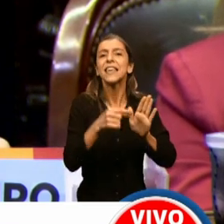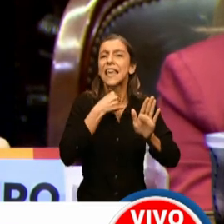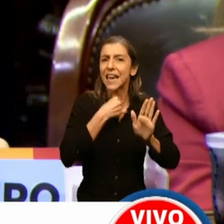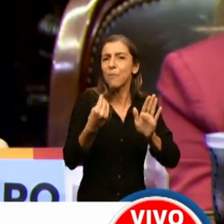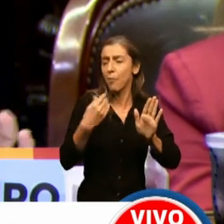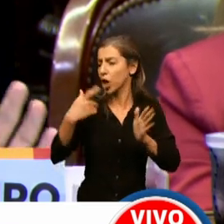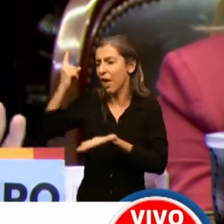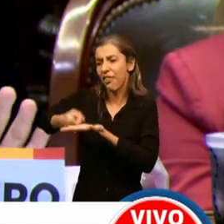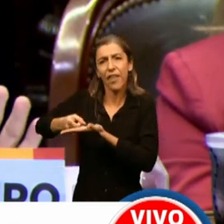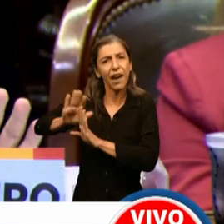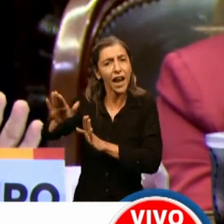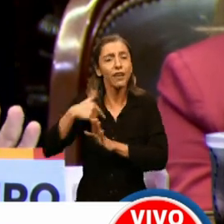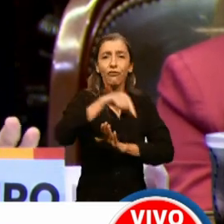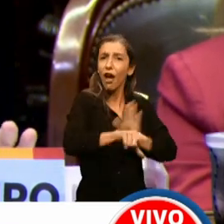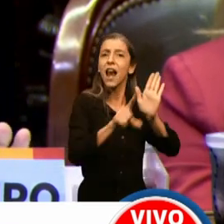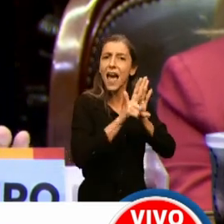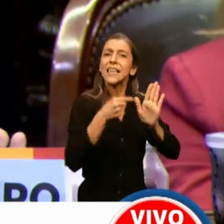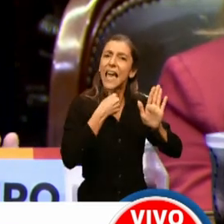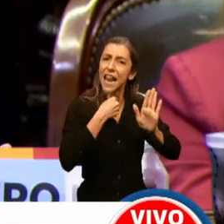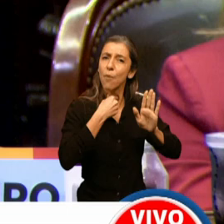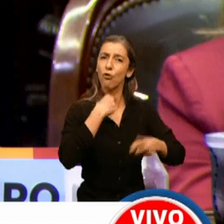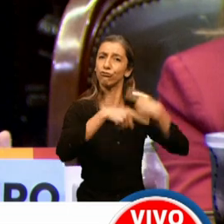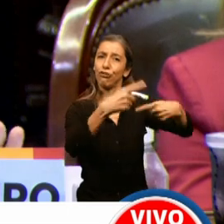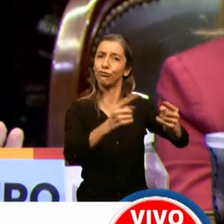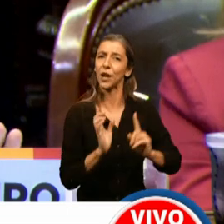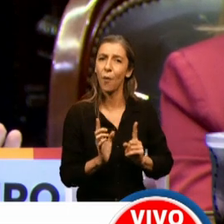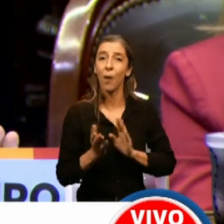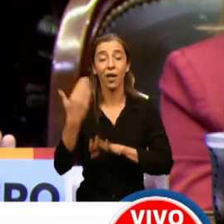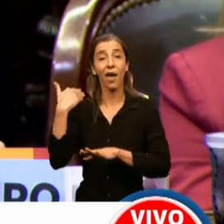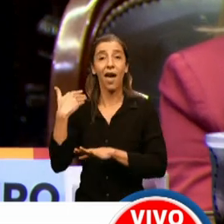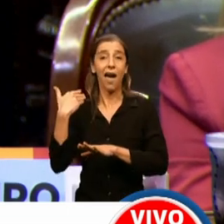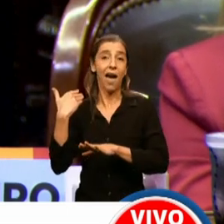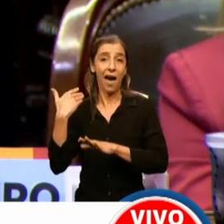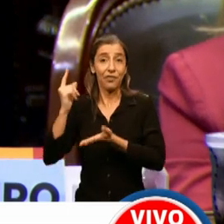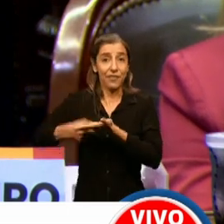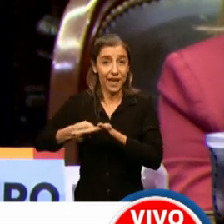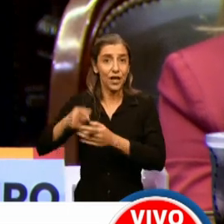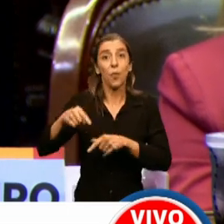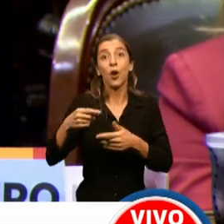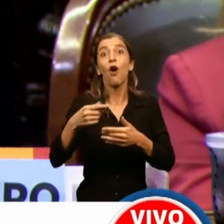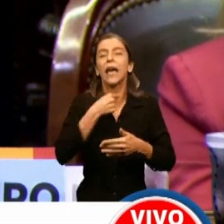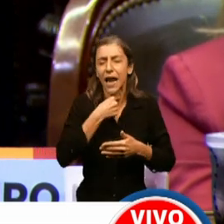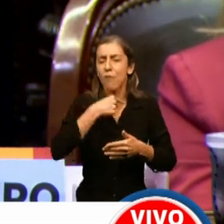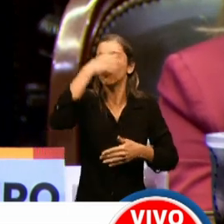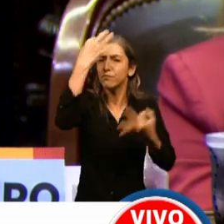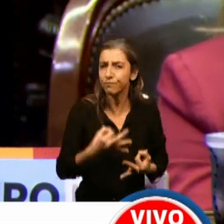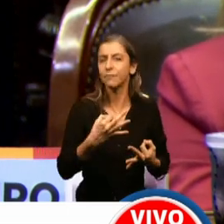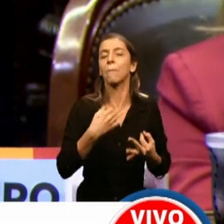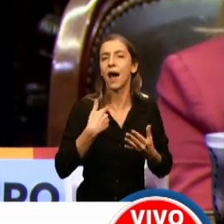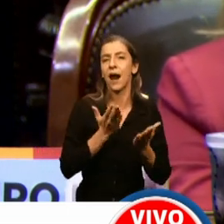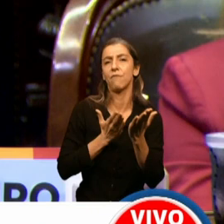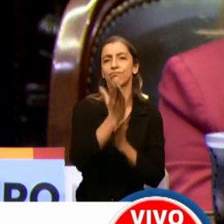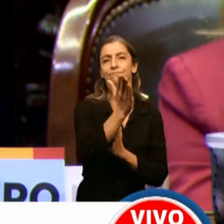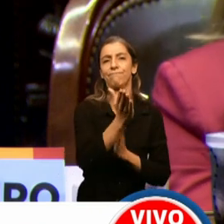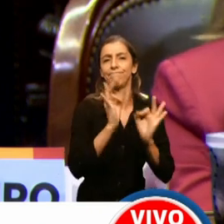y después cambian todo y que borren con el codo lo que escribimos con la mano hacemos ley ese decreto para garantizar